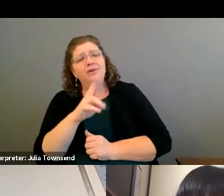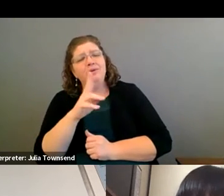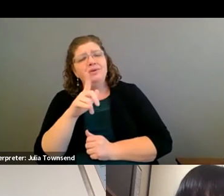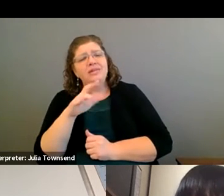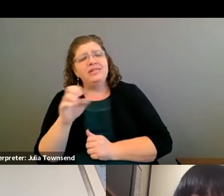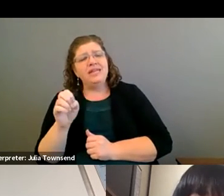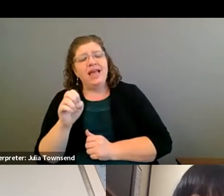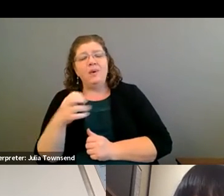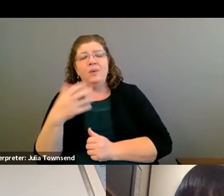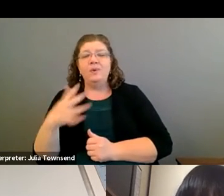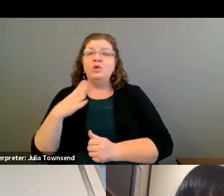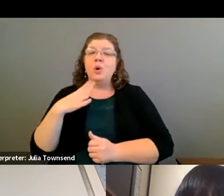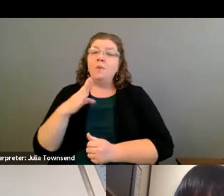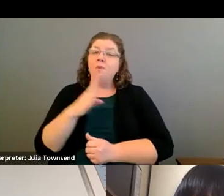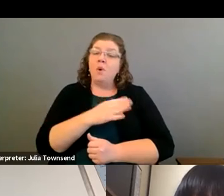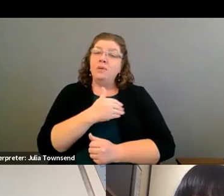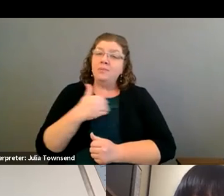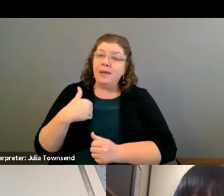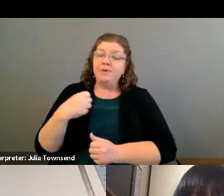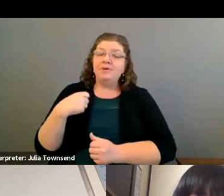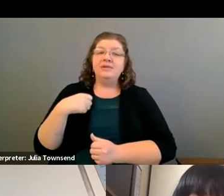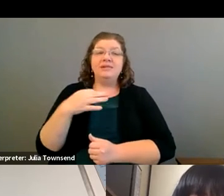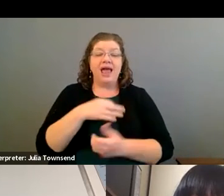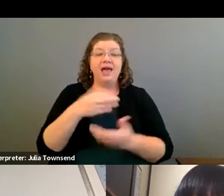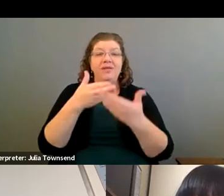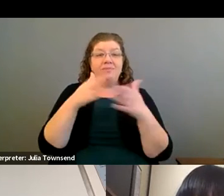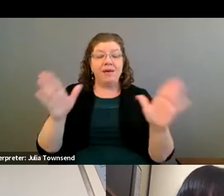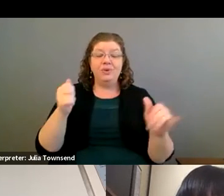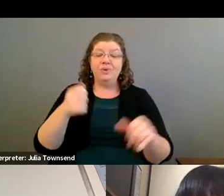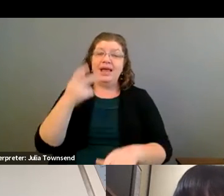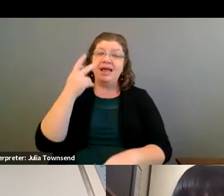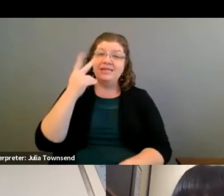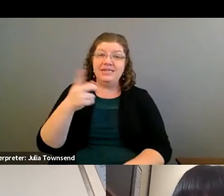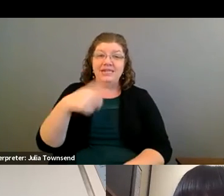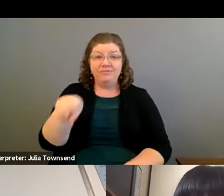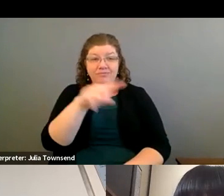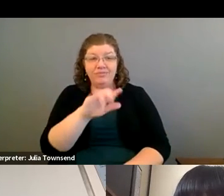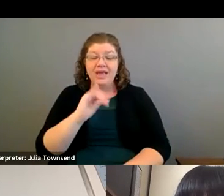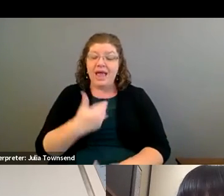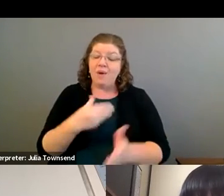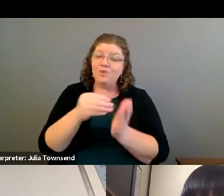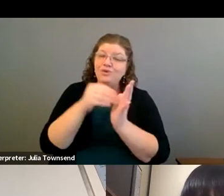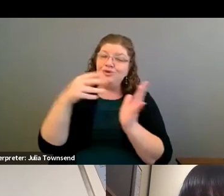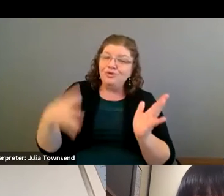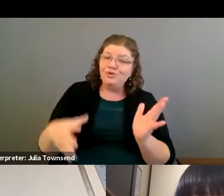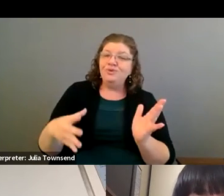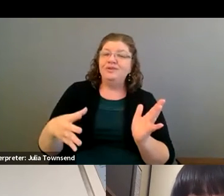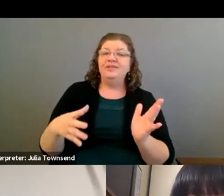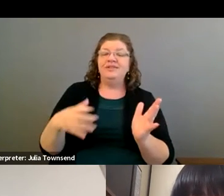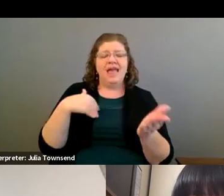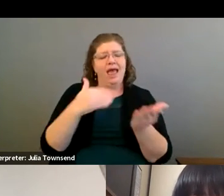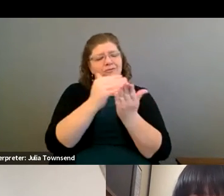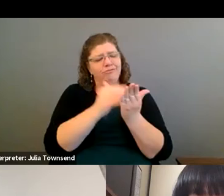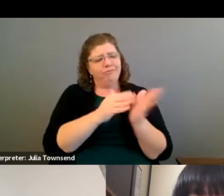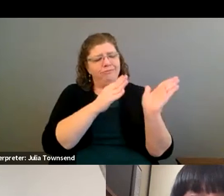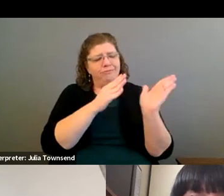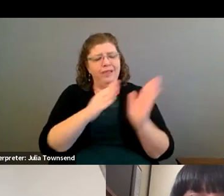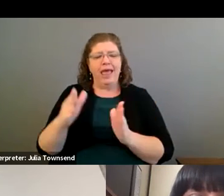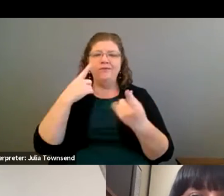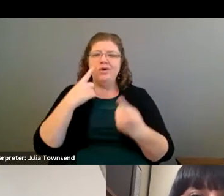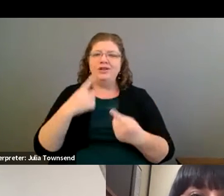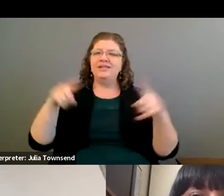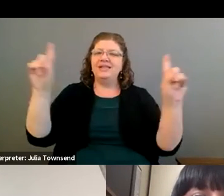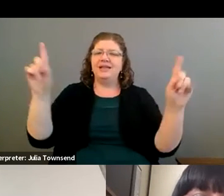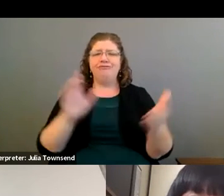gracias, Dulce. Miembros del consejo y personal y el público, ustedes pueden ver cómo nuestros estudiantes tienen la receta para